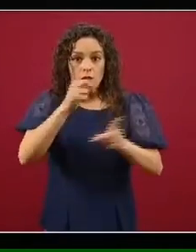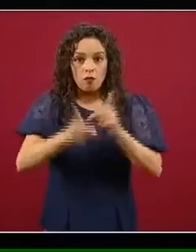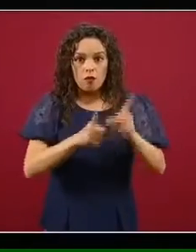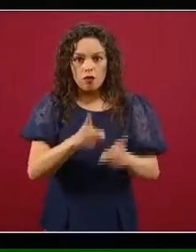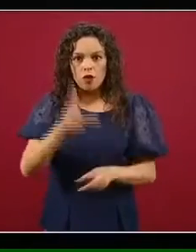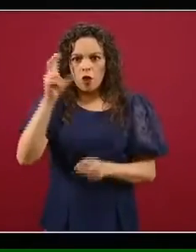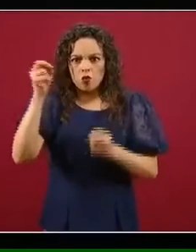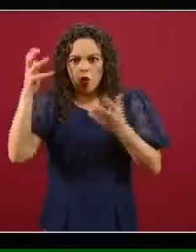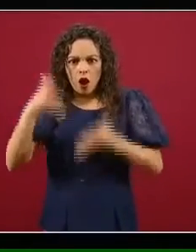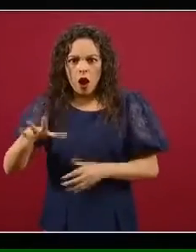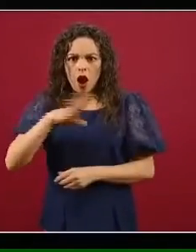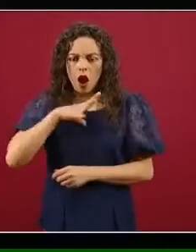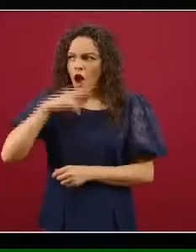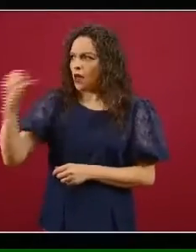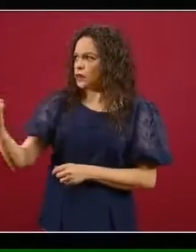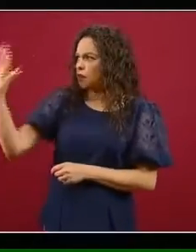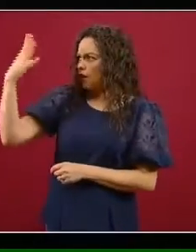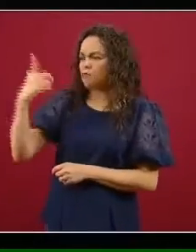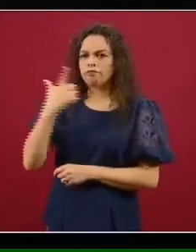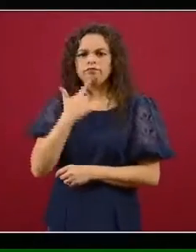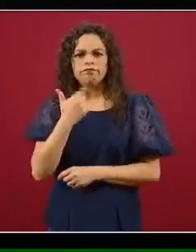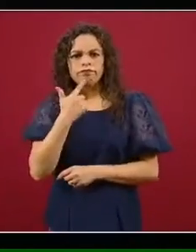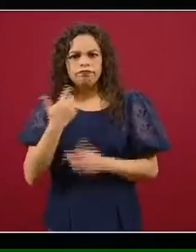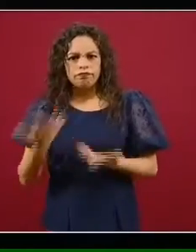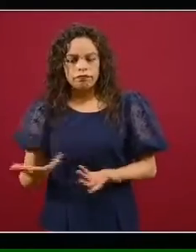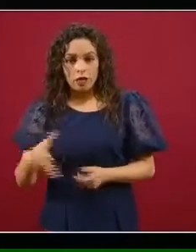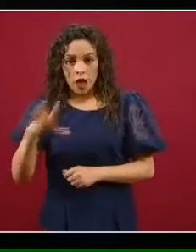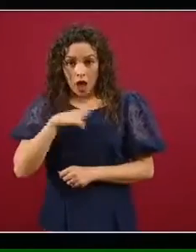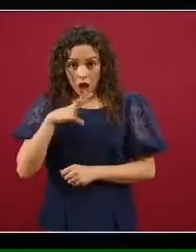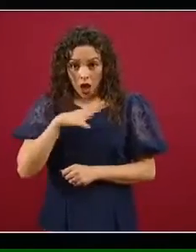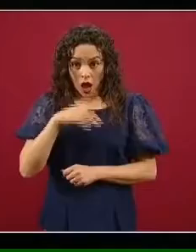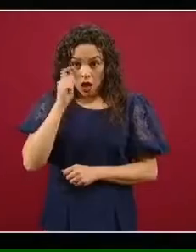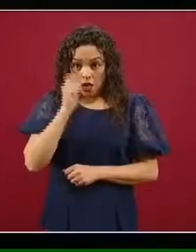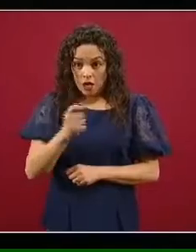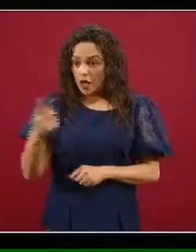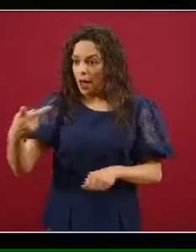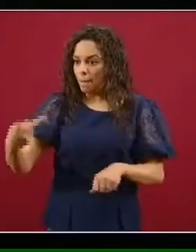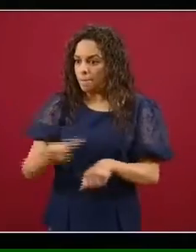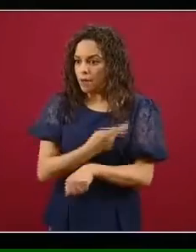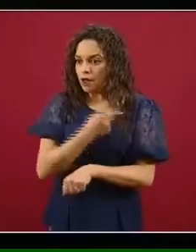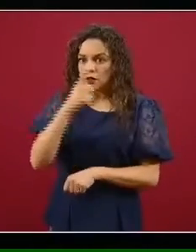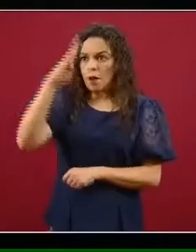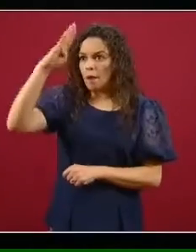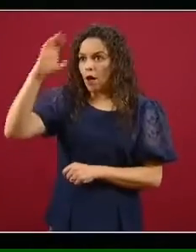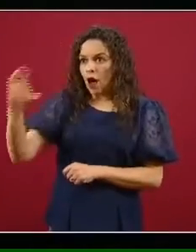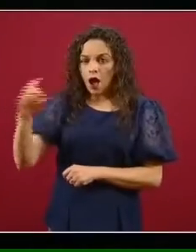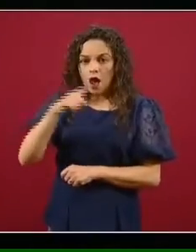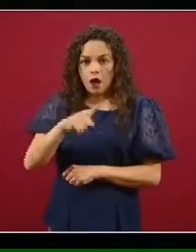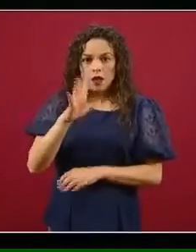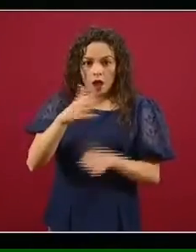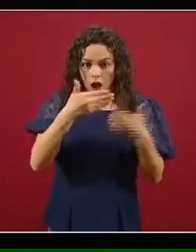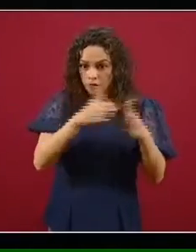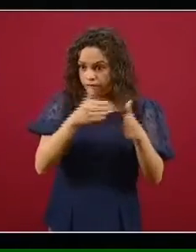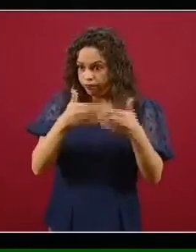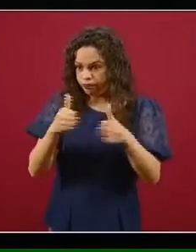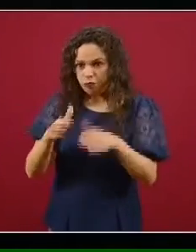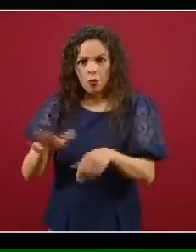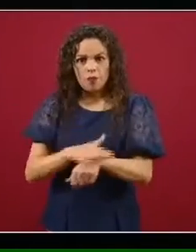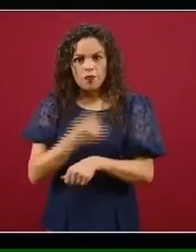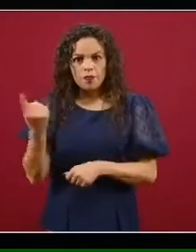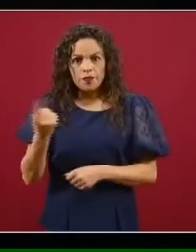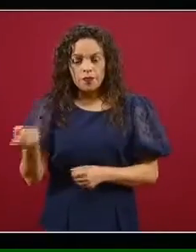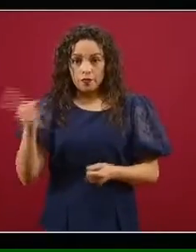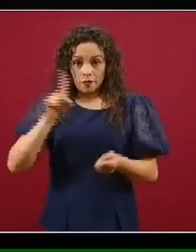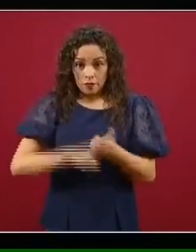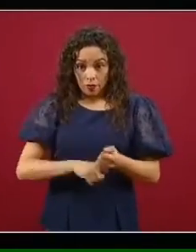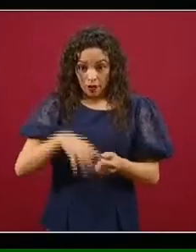Entonces, preguntarle pues si han tenido un balance de qué ha pasado a partir de esta reapertura en Baja California, si no han aumentado los